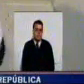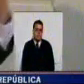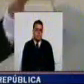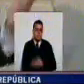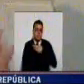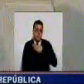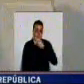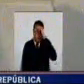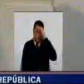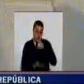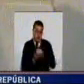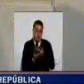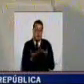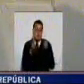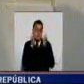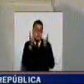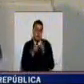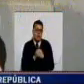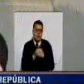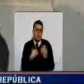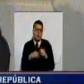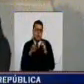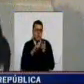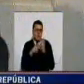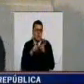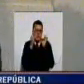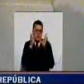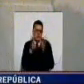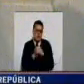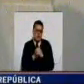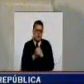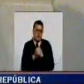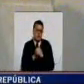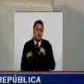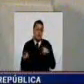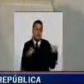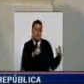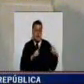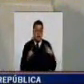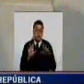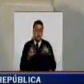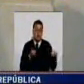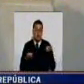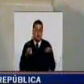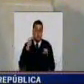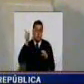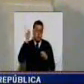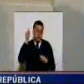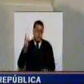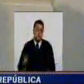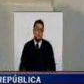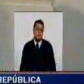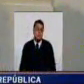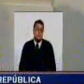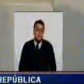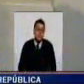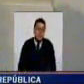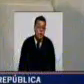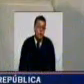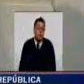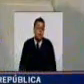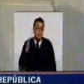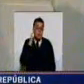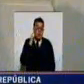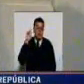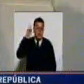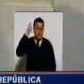A mi juicio, estas son cosas gravísimas, extremadamente graves. Es un debate de control político. Por supuesto que son las autoridades las que